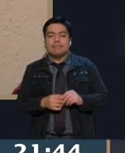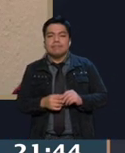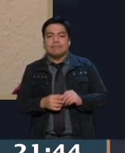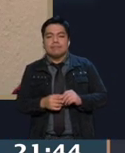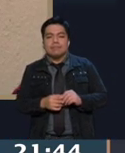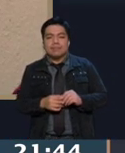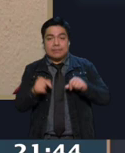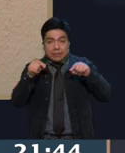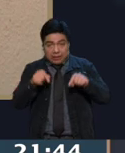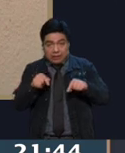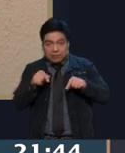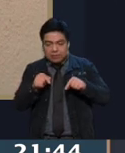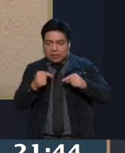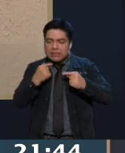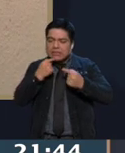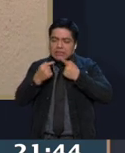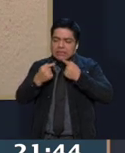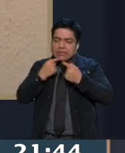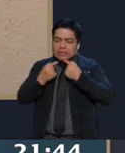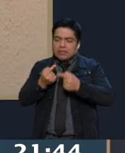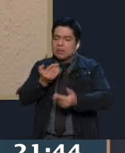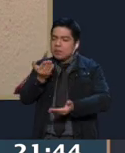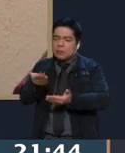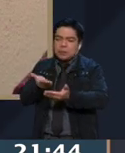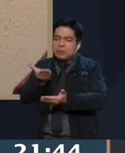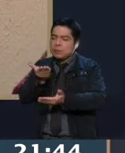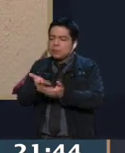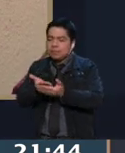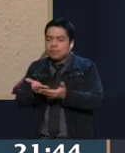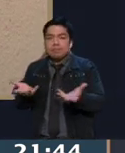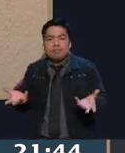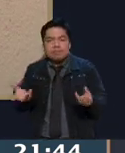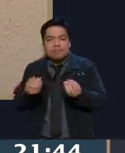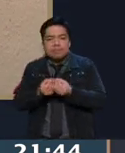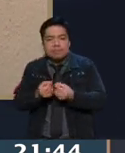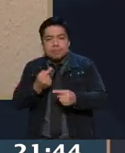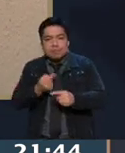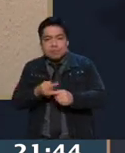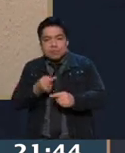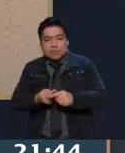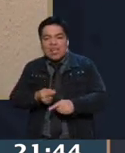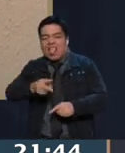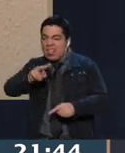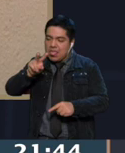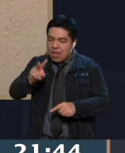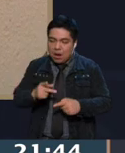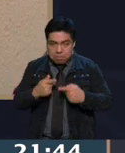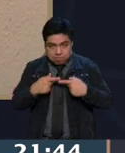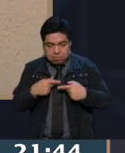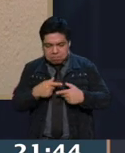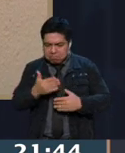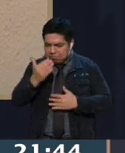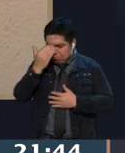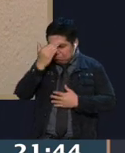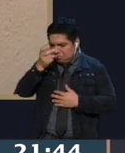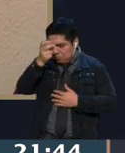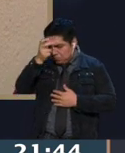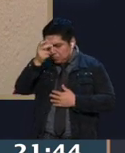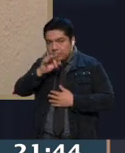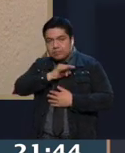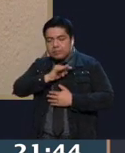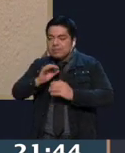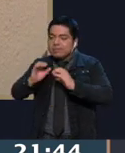Este diálogo solicitamos sea con personas que tengan la legitimidad y la capacidad de